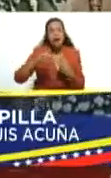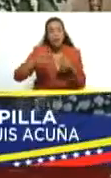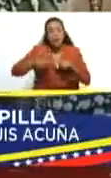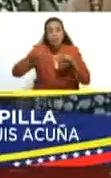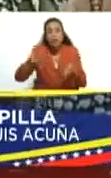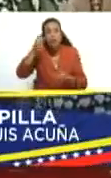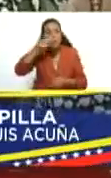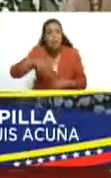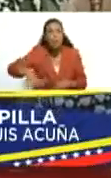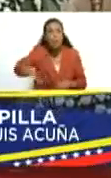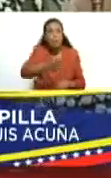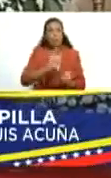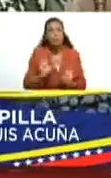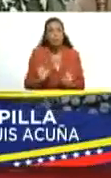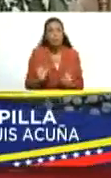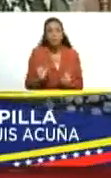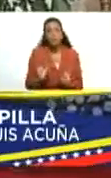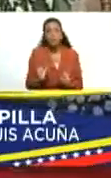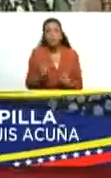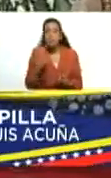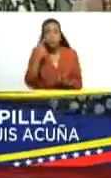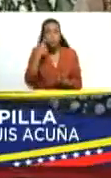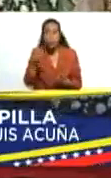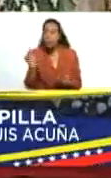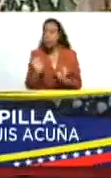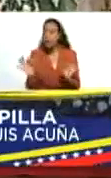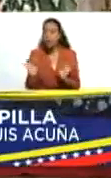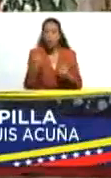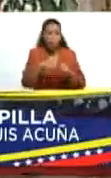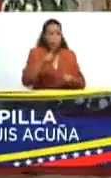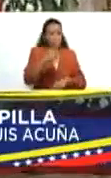al pueblo. Yo no he visto eso